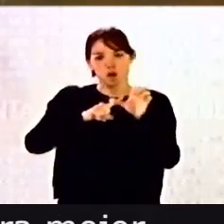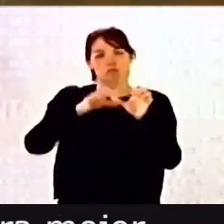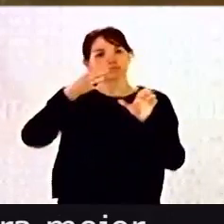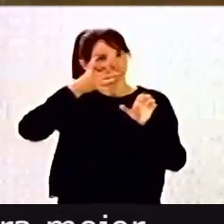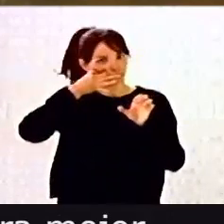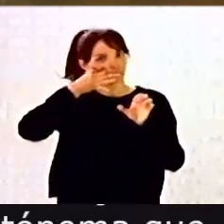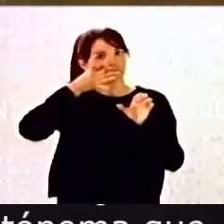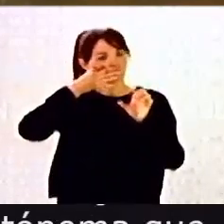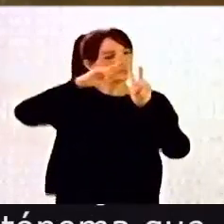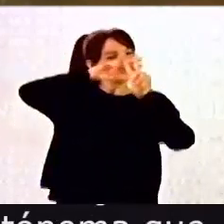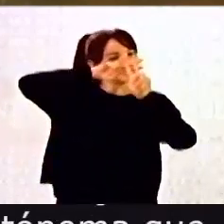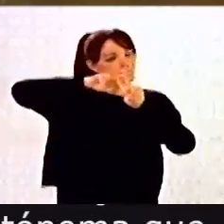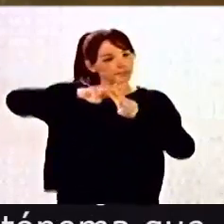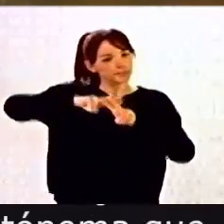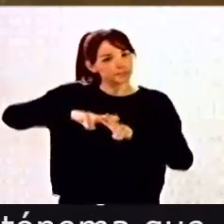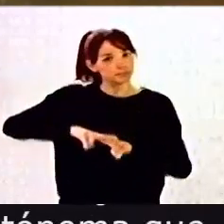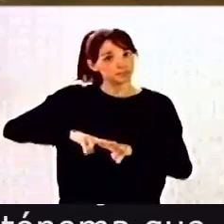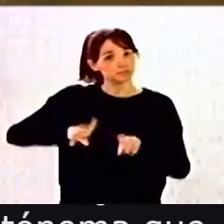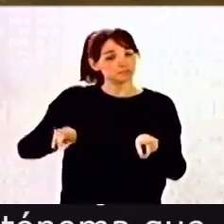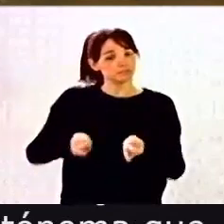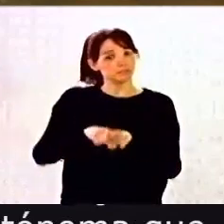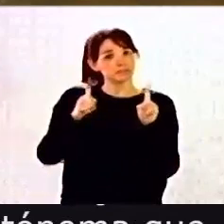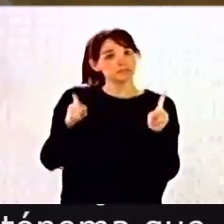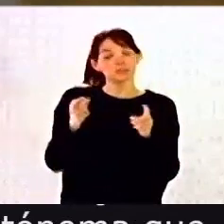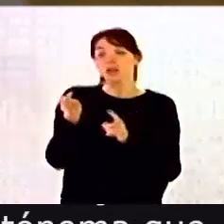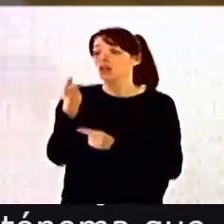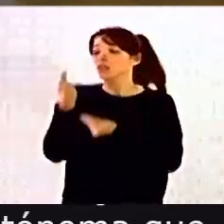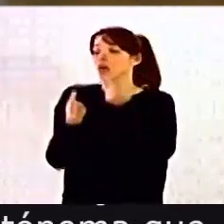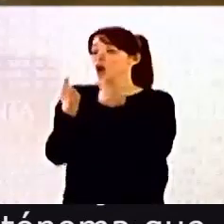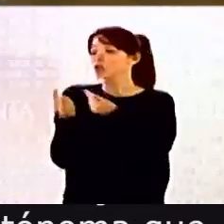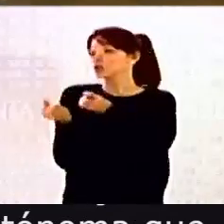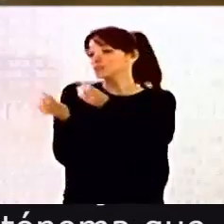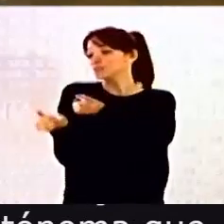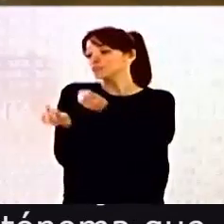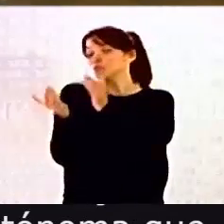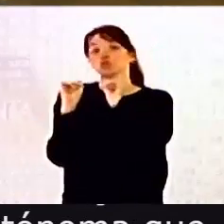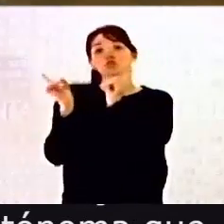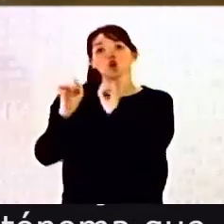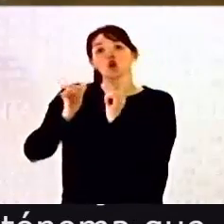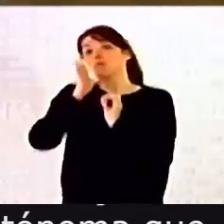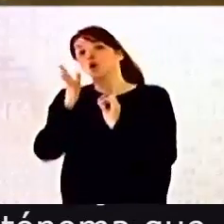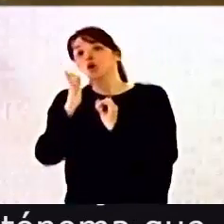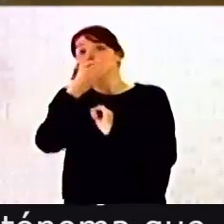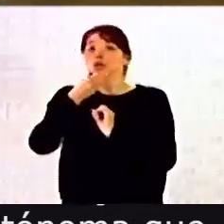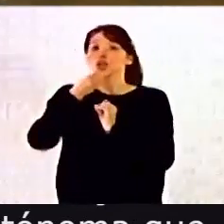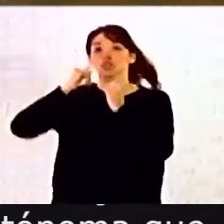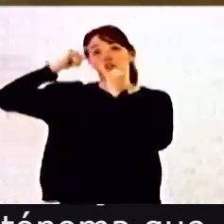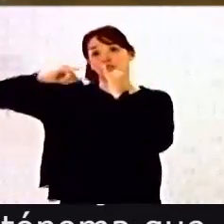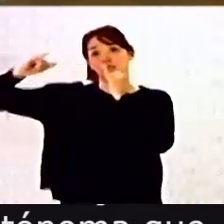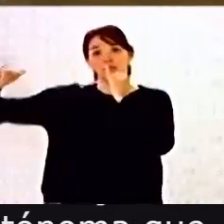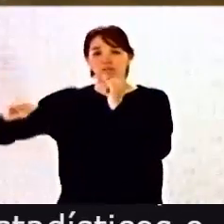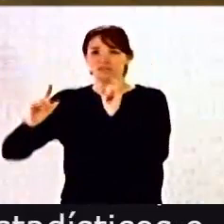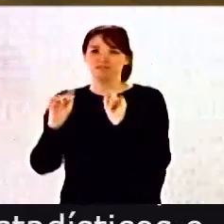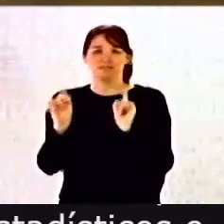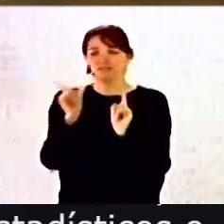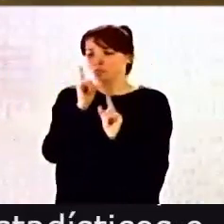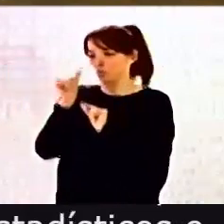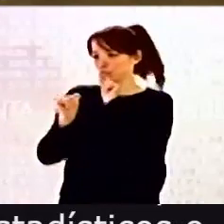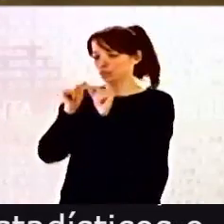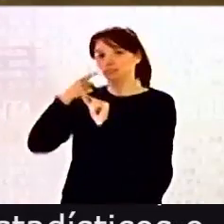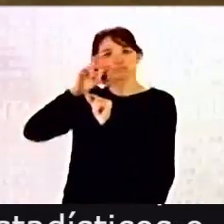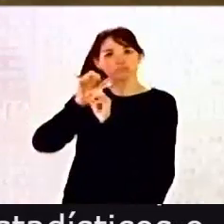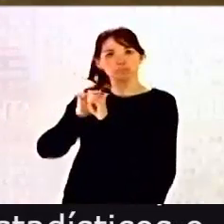seguir manteniendo unos buenos datos exclusivamente estadísticos o unos datos exclusivamente epidemiológicos que